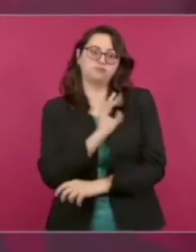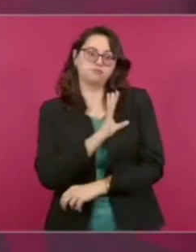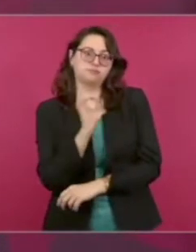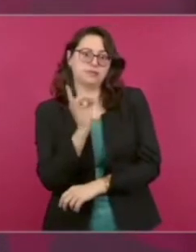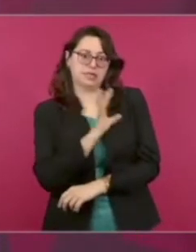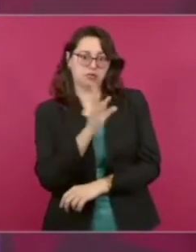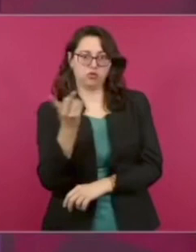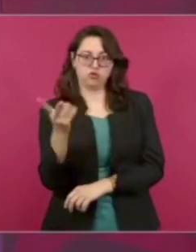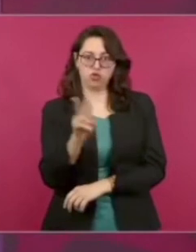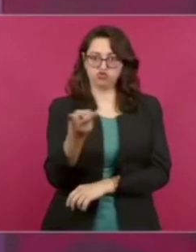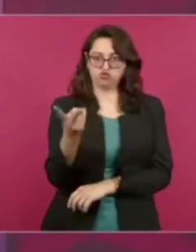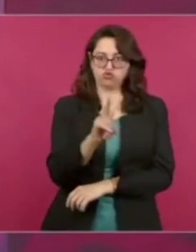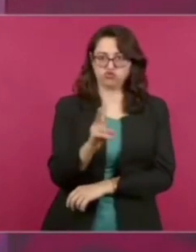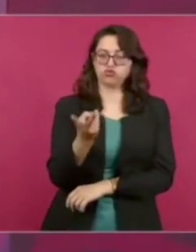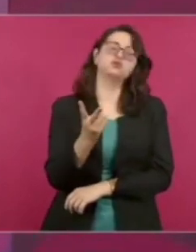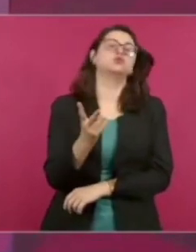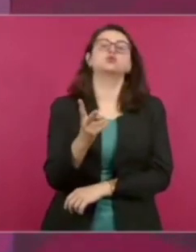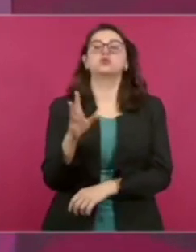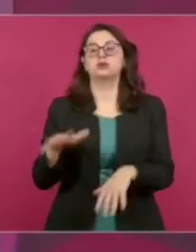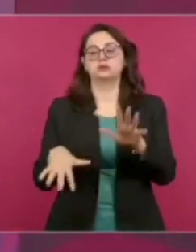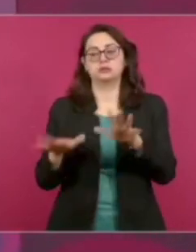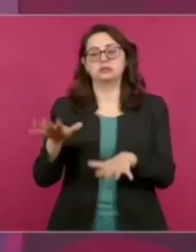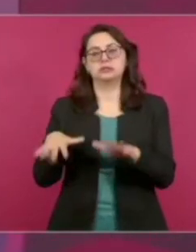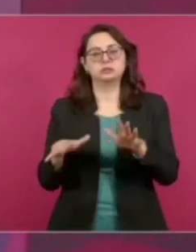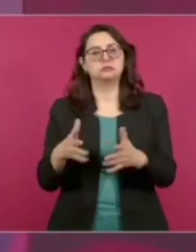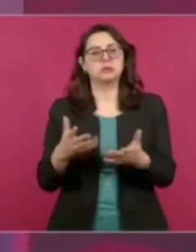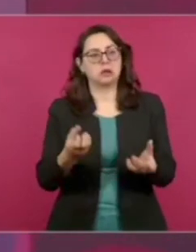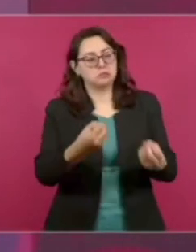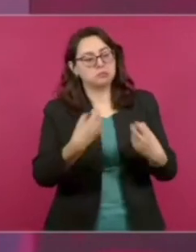porque los amenazan,